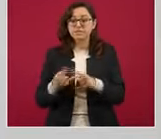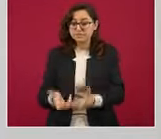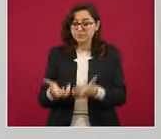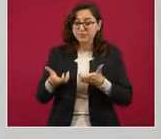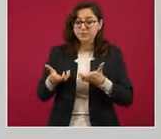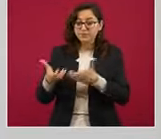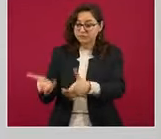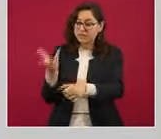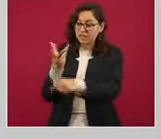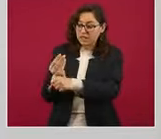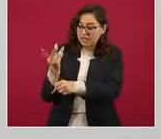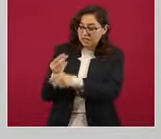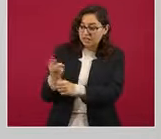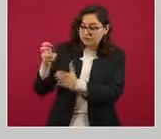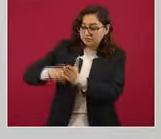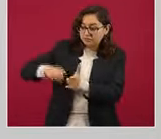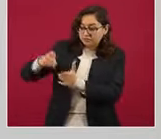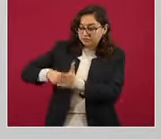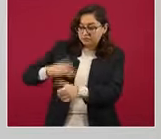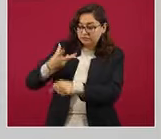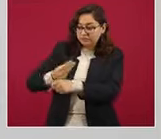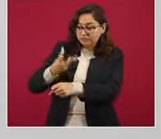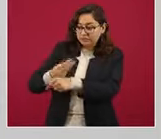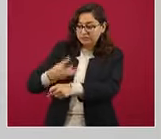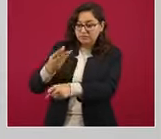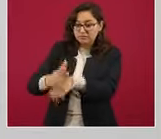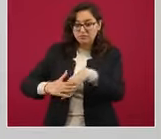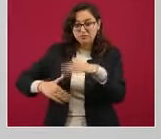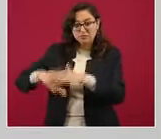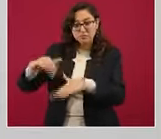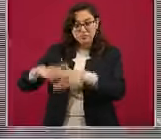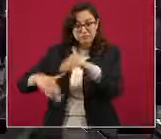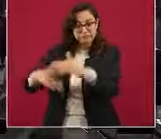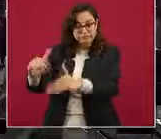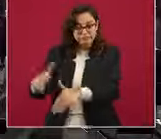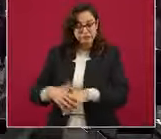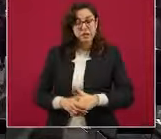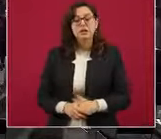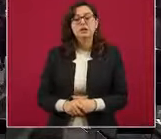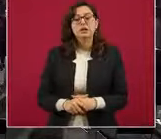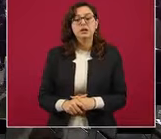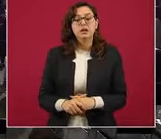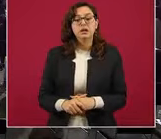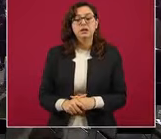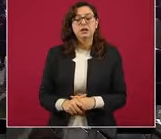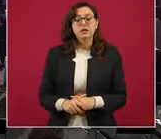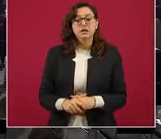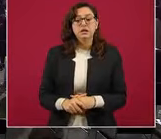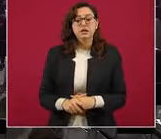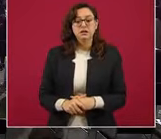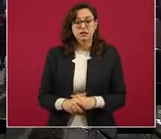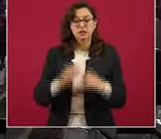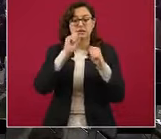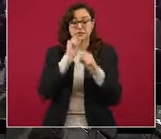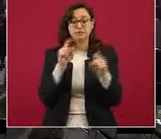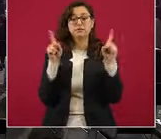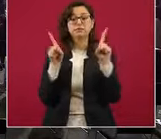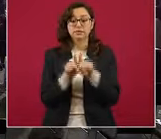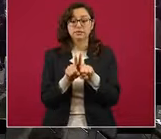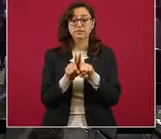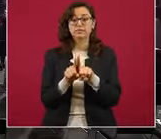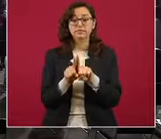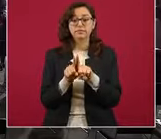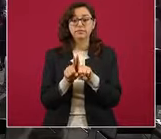quedaron destrozados, deshechos. Vamos a dar también a conocer